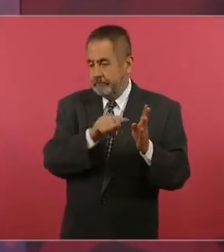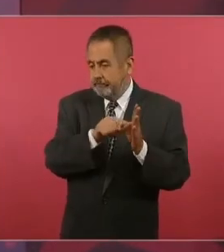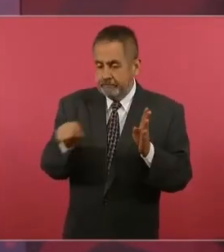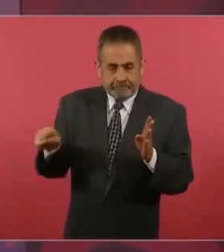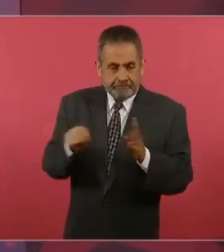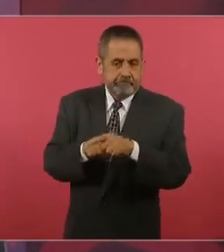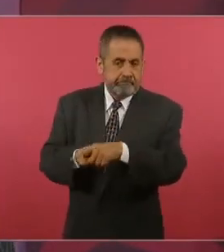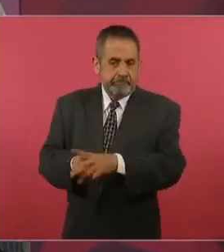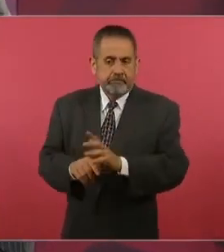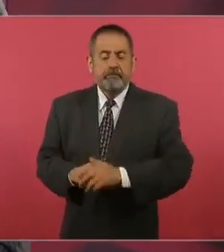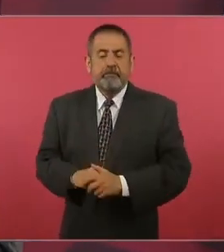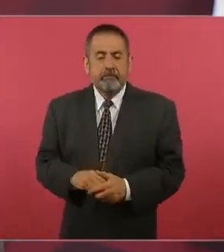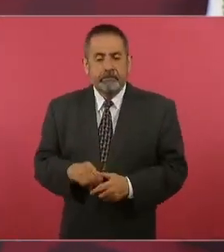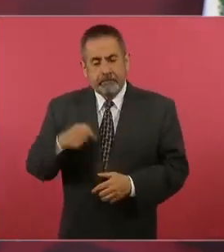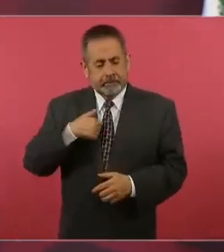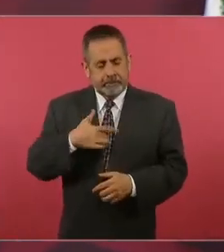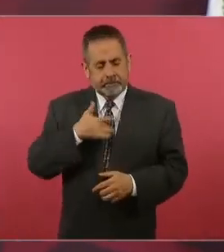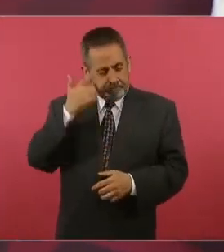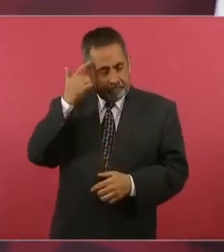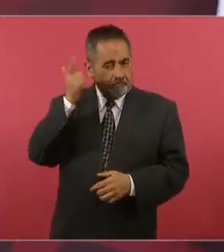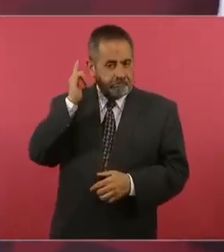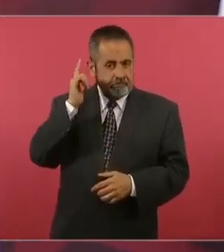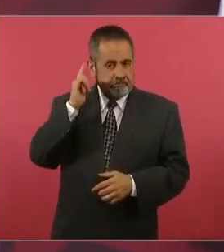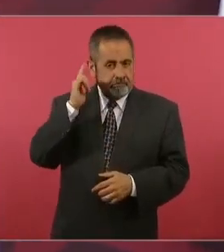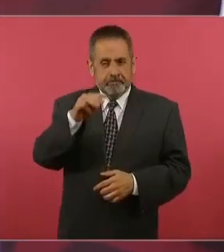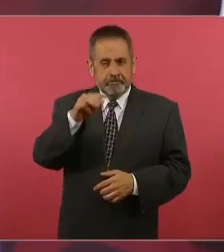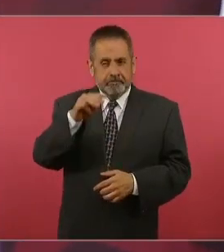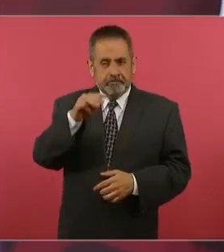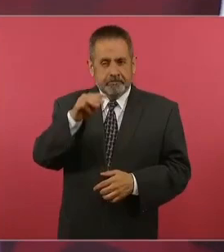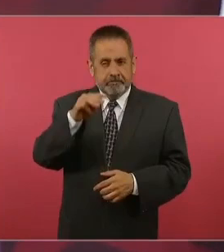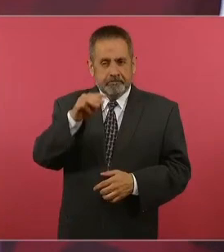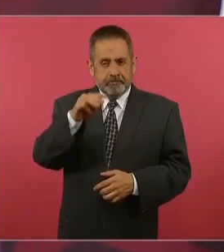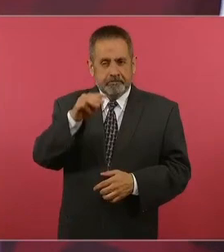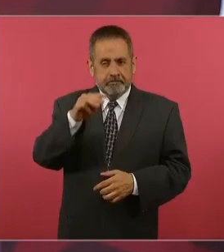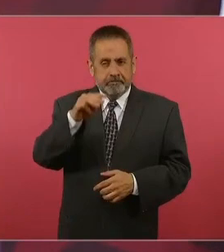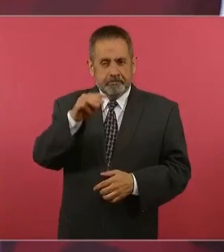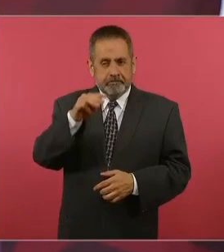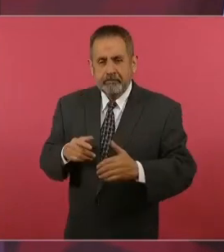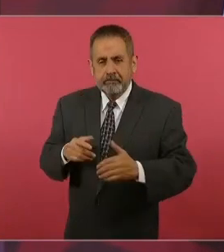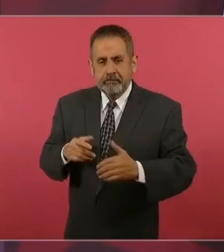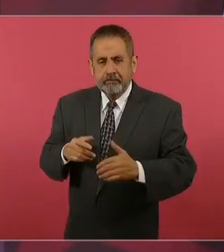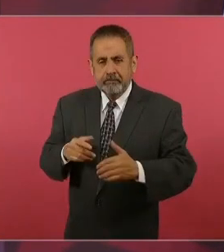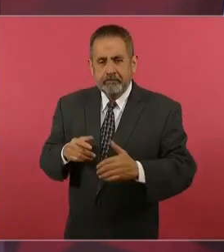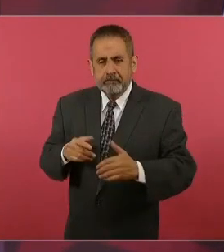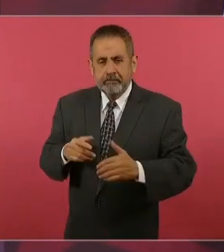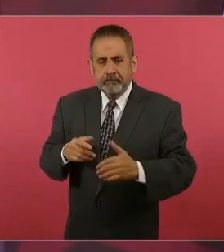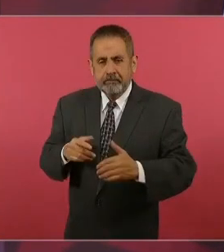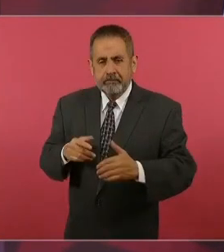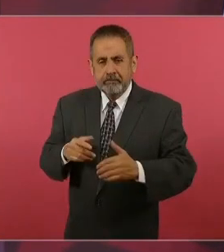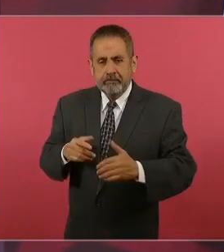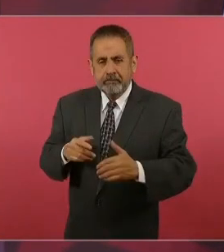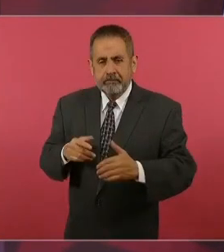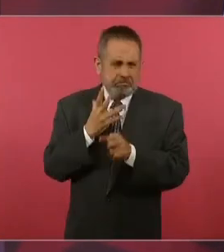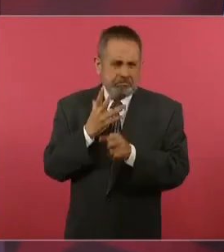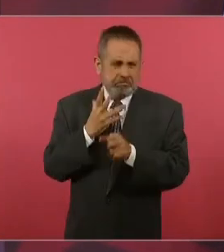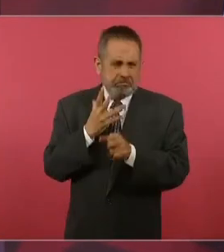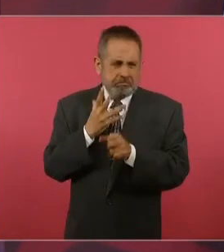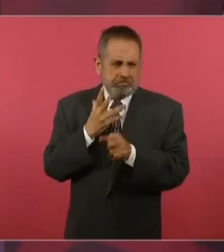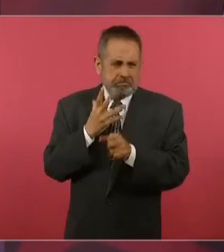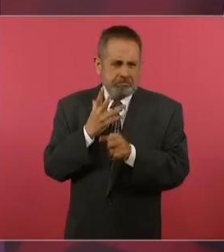Incluso ahí yo espero que esté antes de marzo, porque tiene menos complejidad